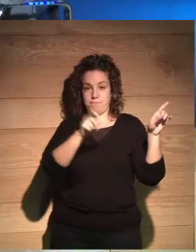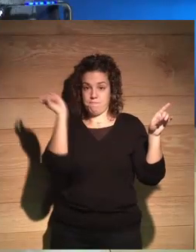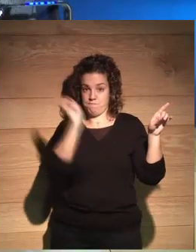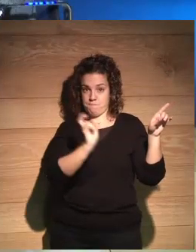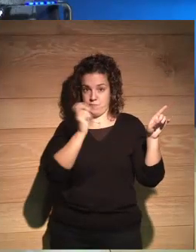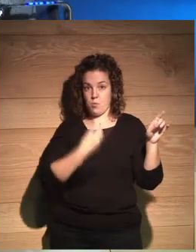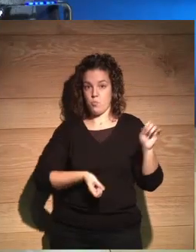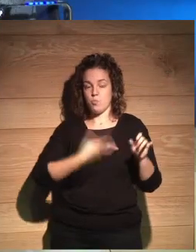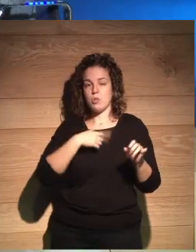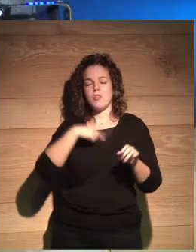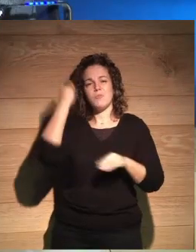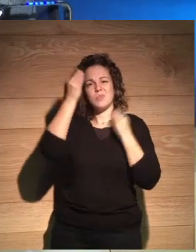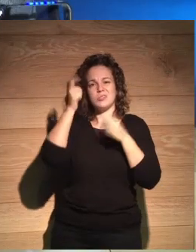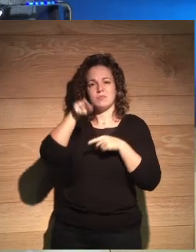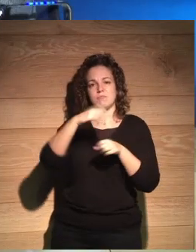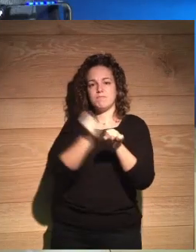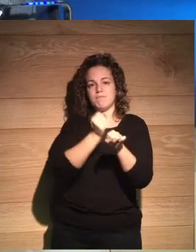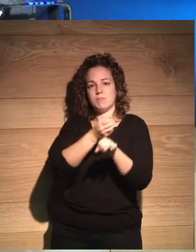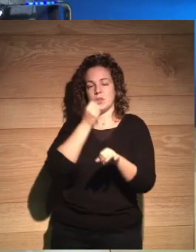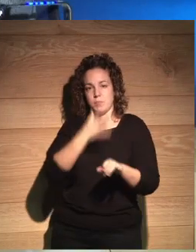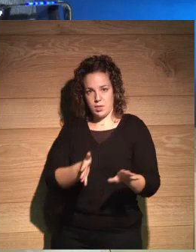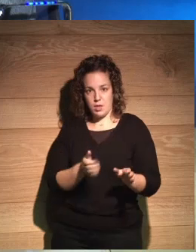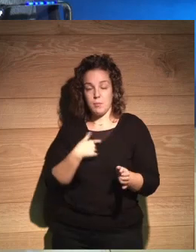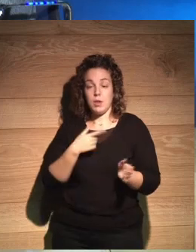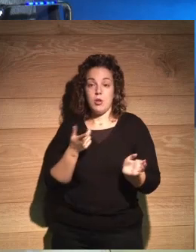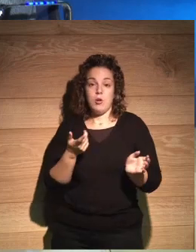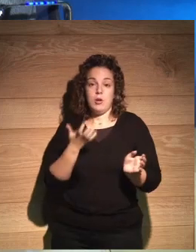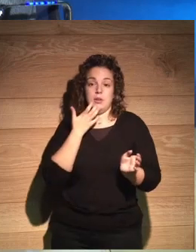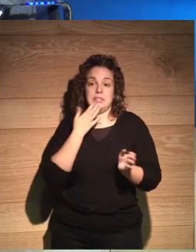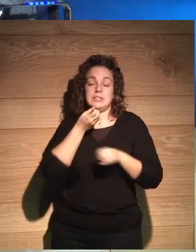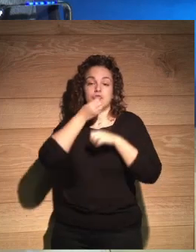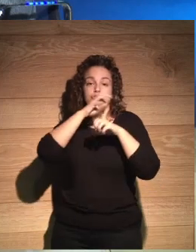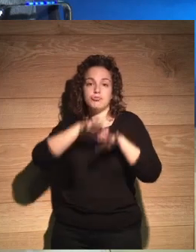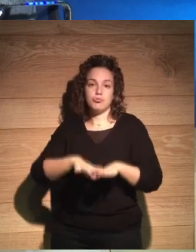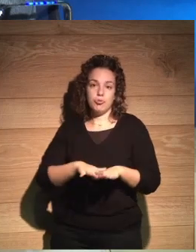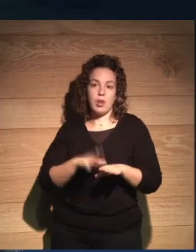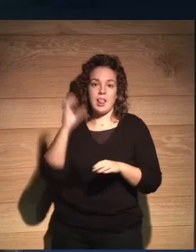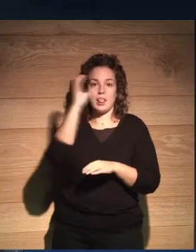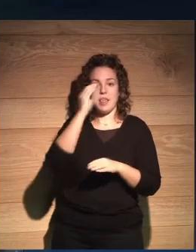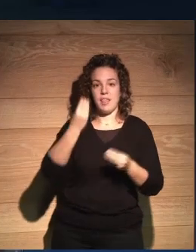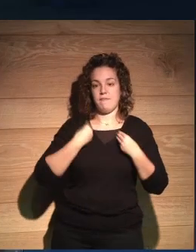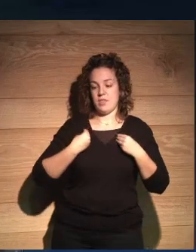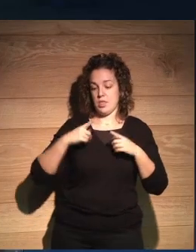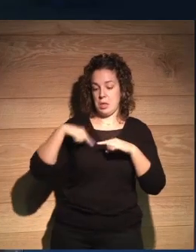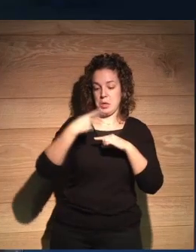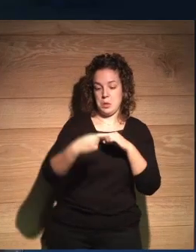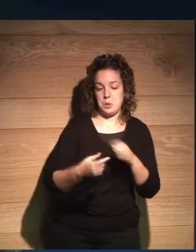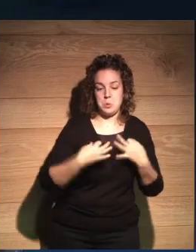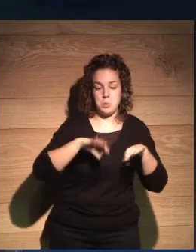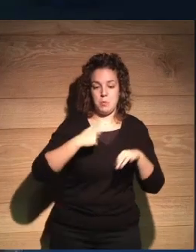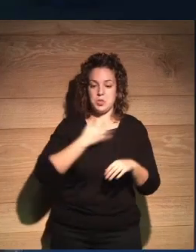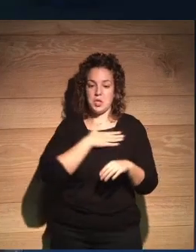y creo que se está trabajando bien en ese sentido. Pero evidentemente, si son historias de la ciencia de la vida cotidiana, y quiero